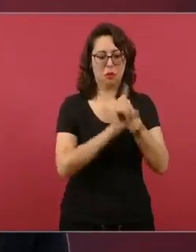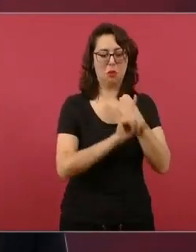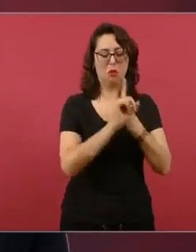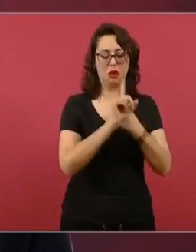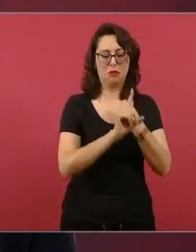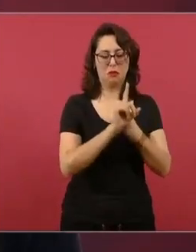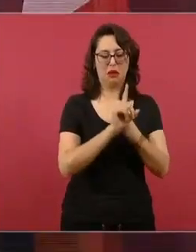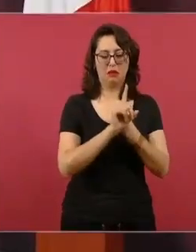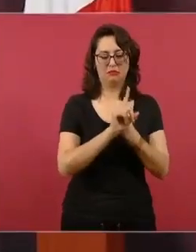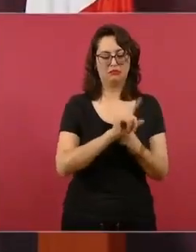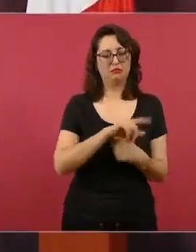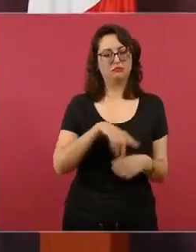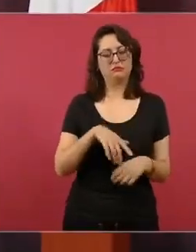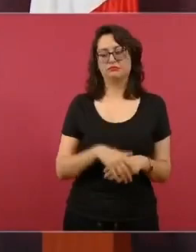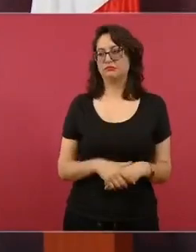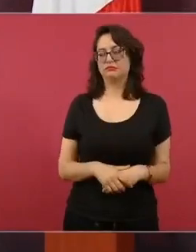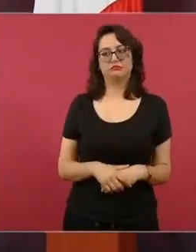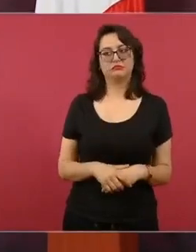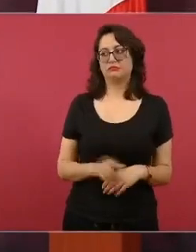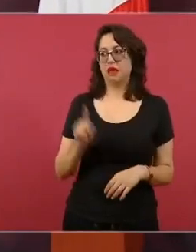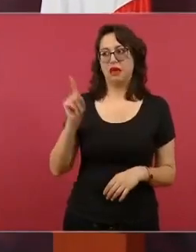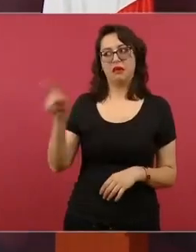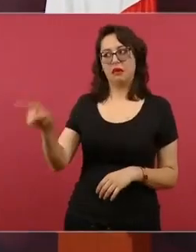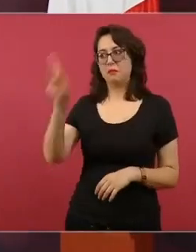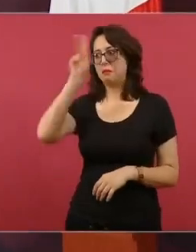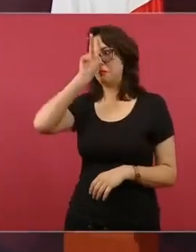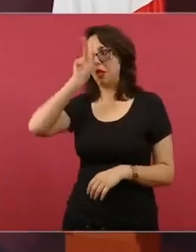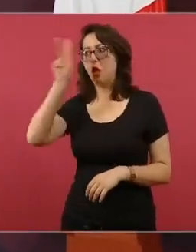no, aquí hay profesionalismo, pluralidad,